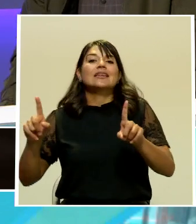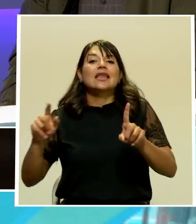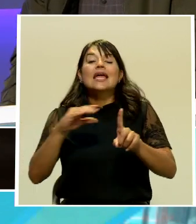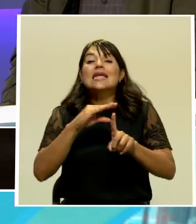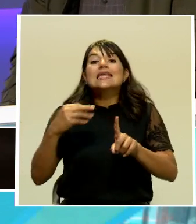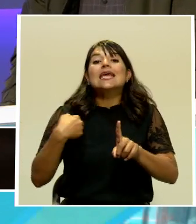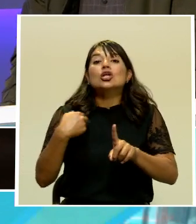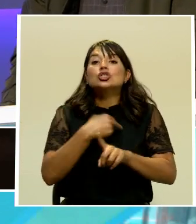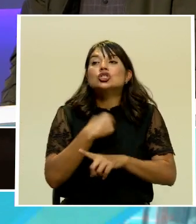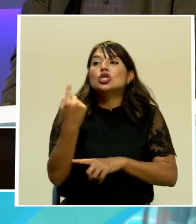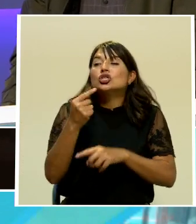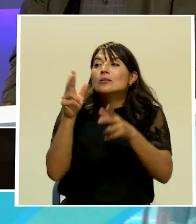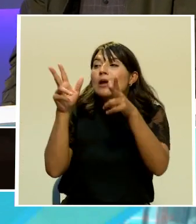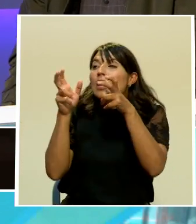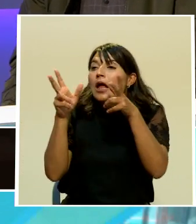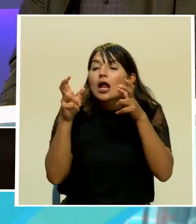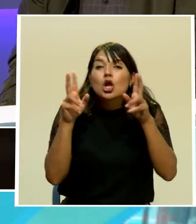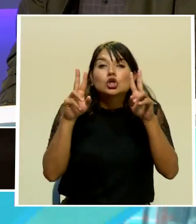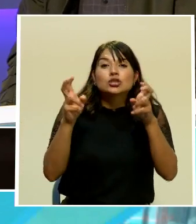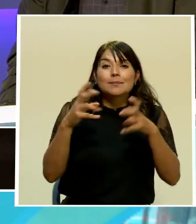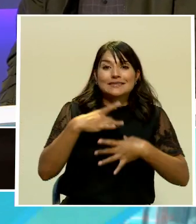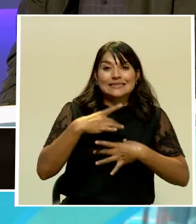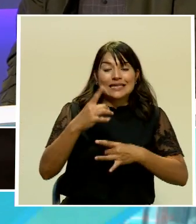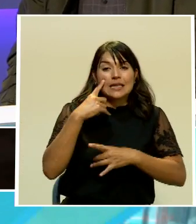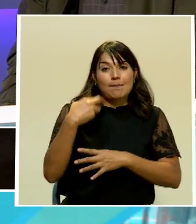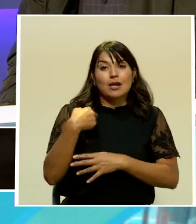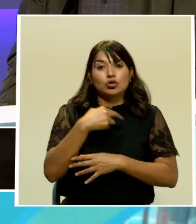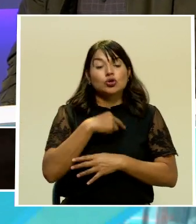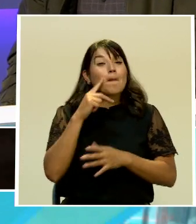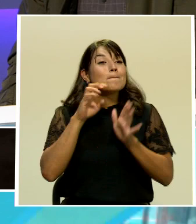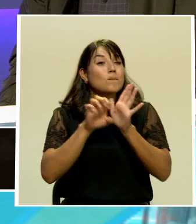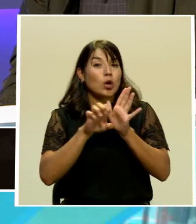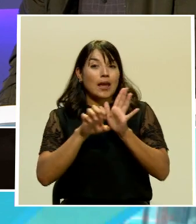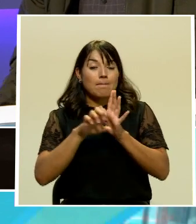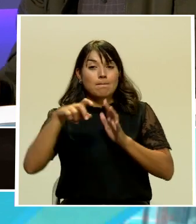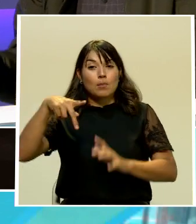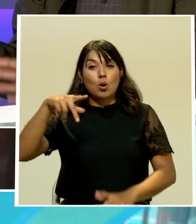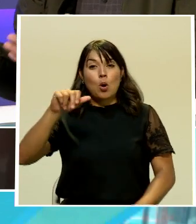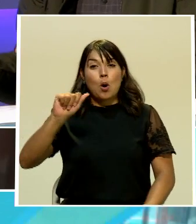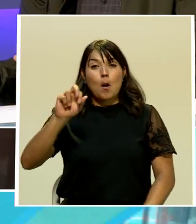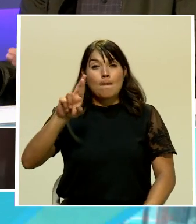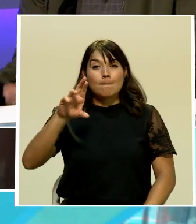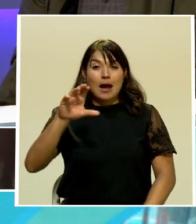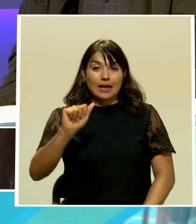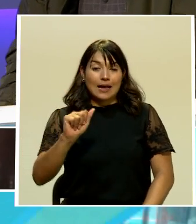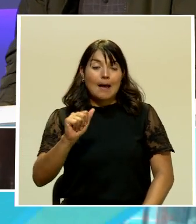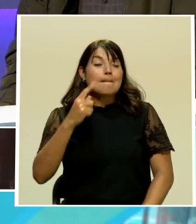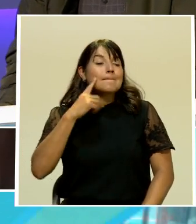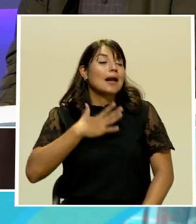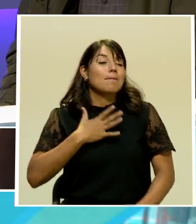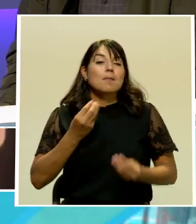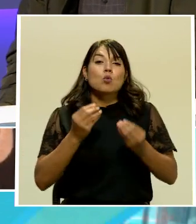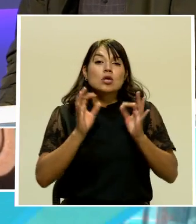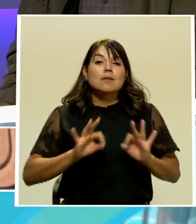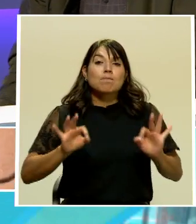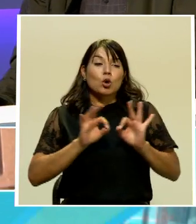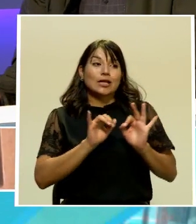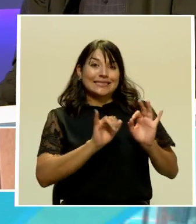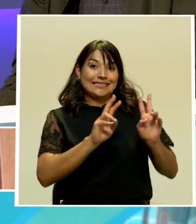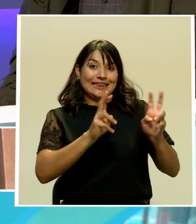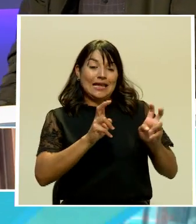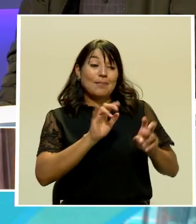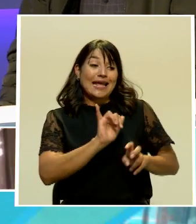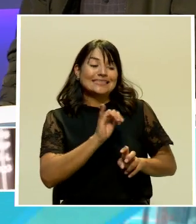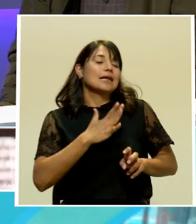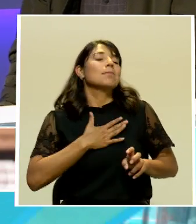interesa, ¿no? A mí La Parca, por ejemplo, me interesó mucho ese tema. Fue un corto, ahora estoy haciendo mi primer largometraje documental. Yo realmente